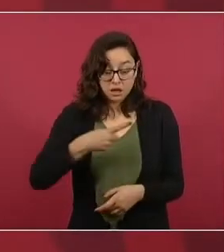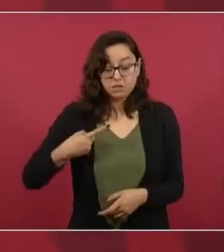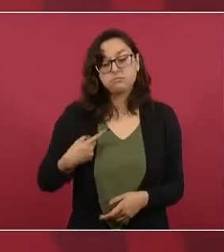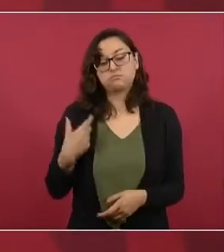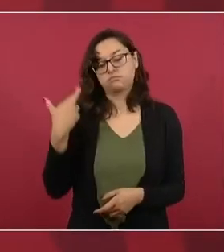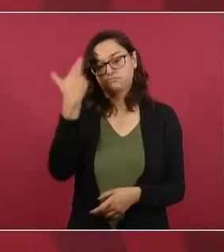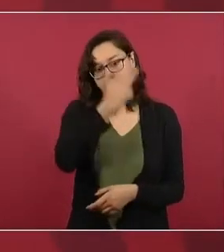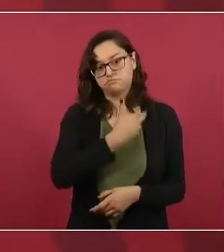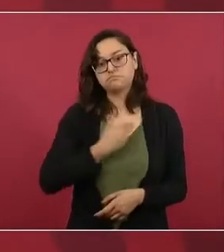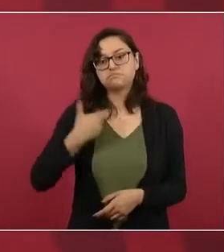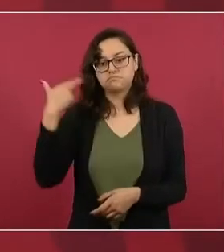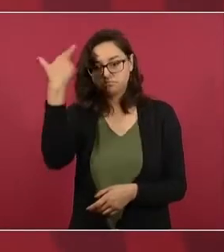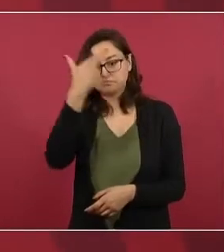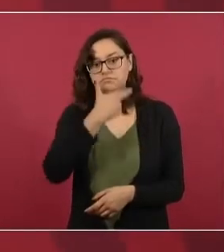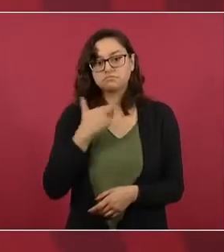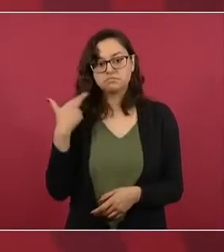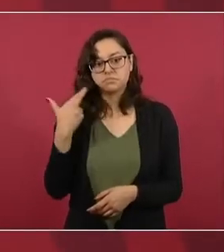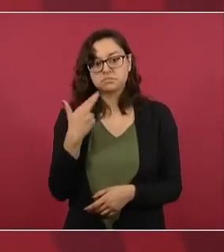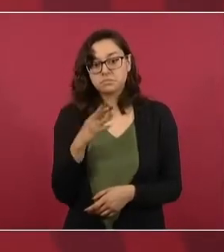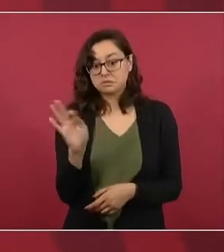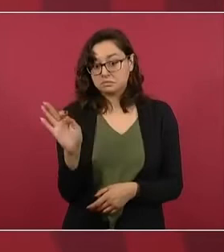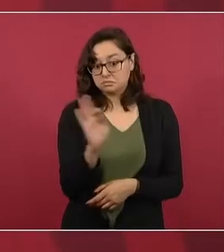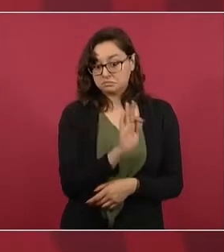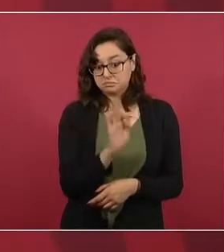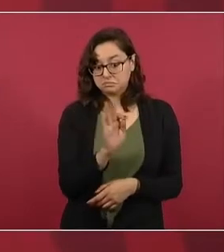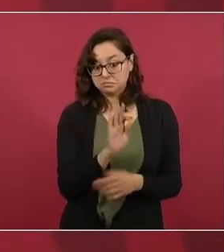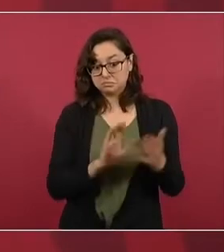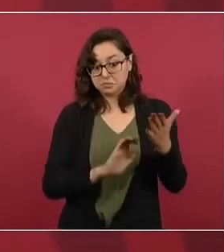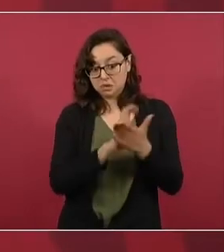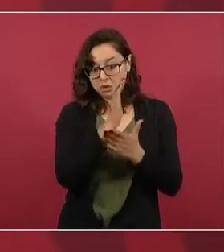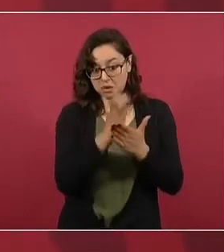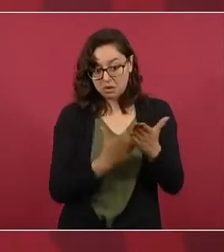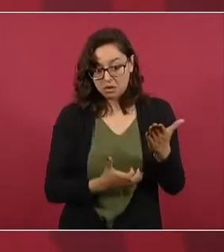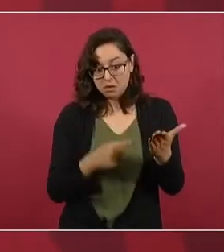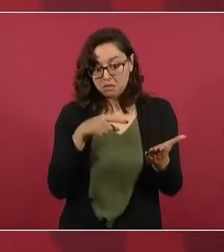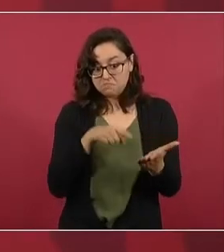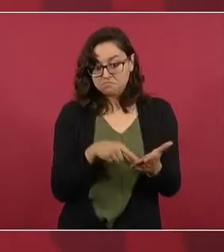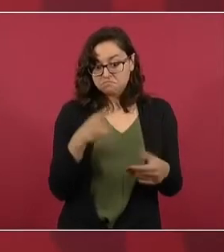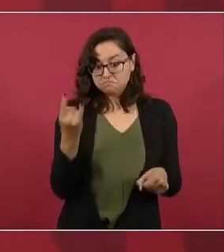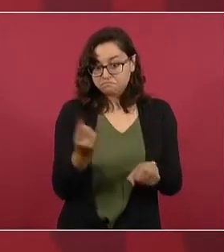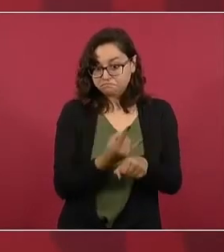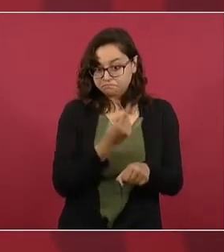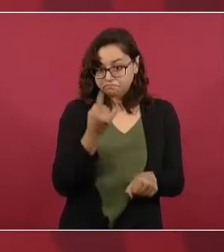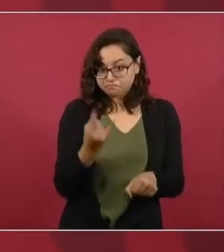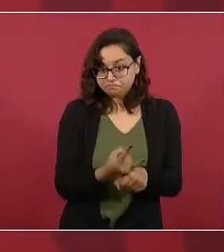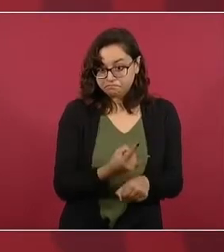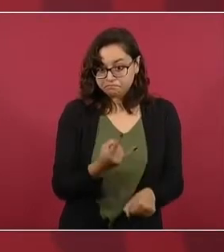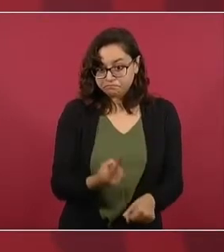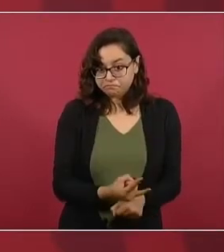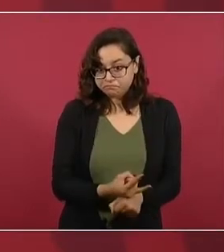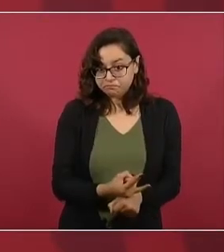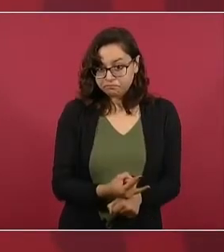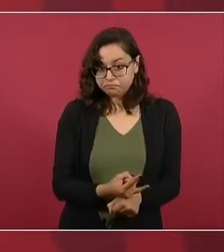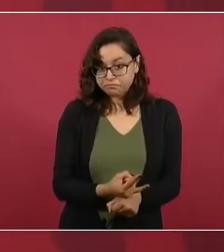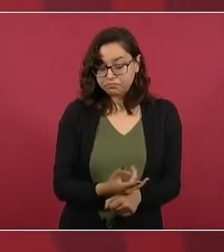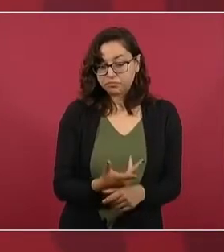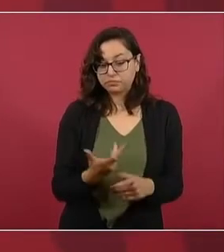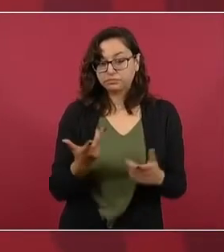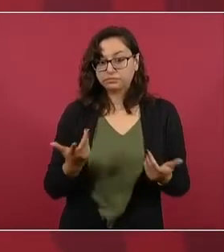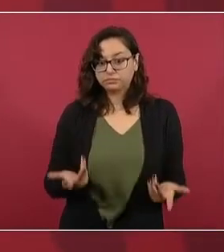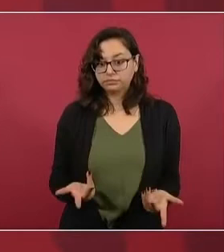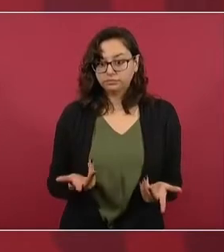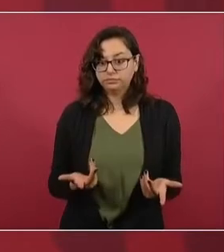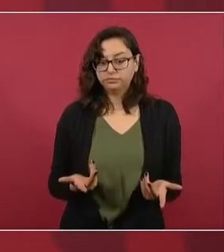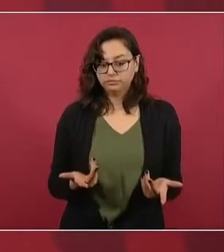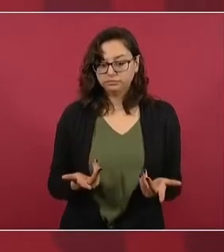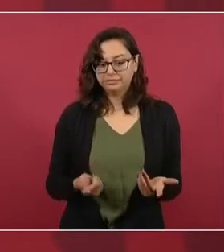no son contratos que se hayan entregado para litio, pues